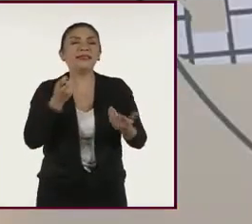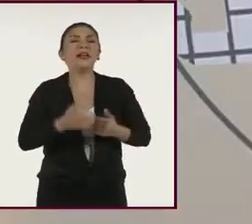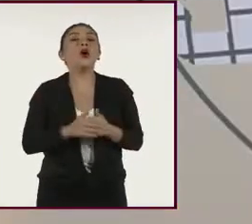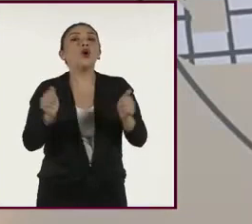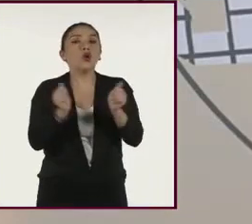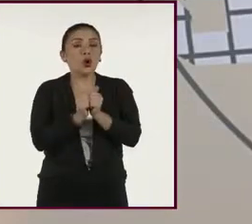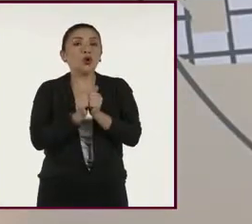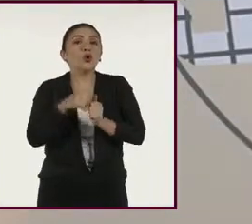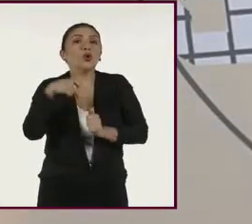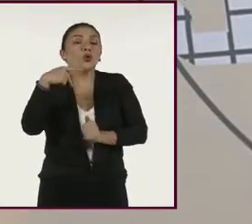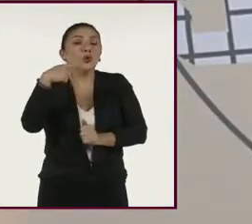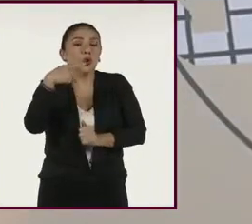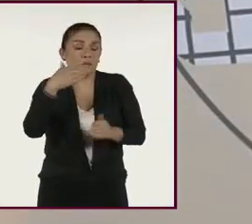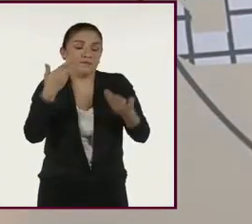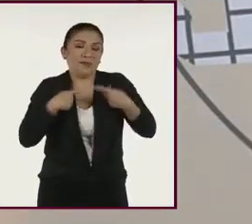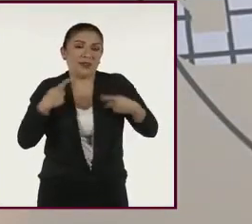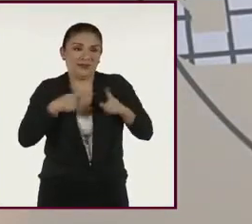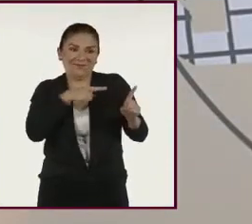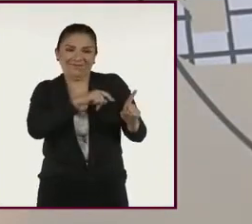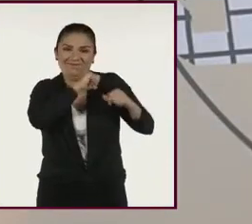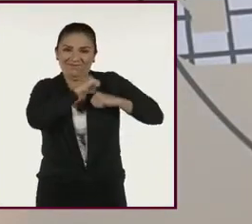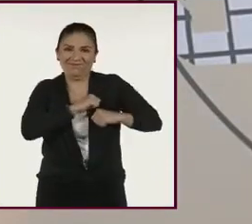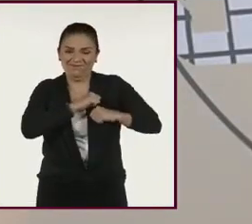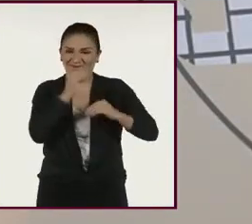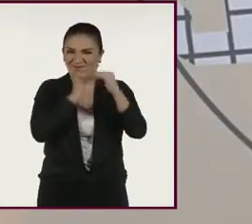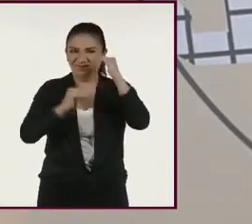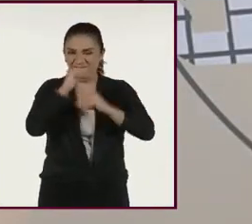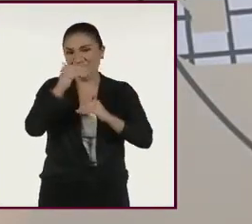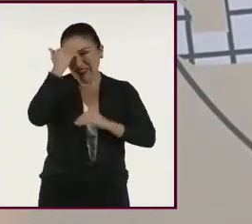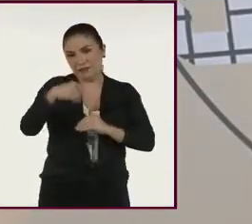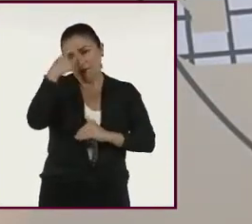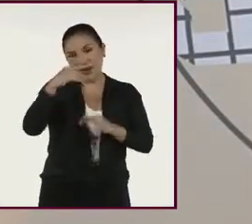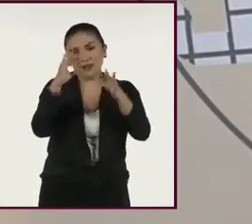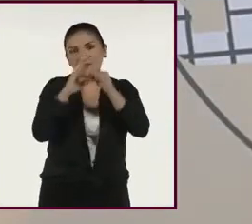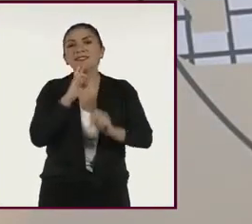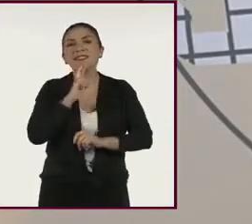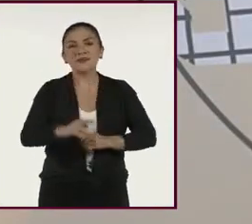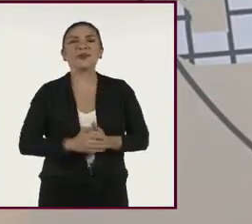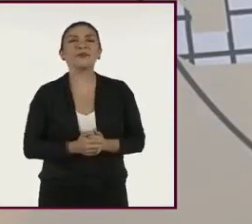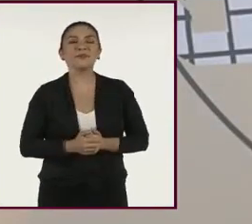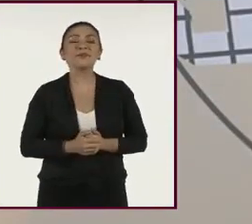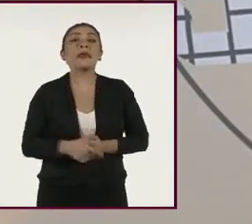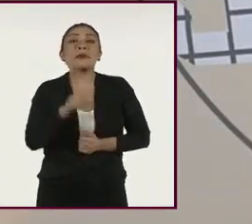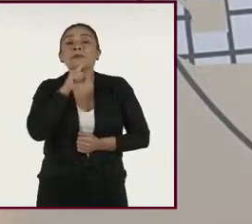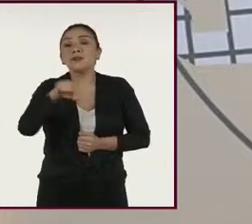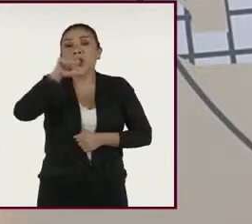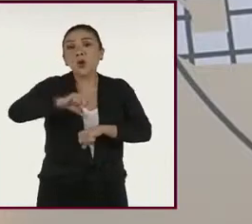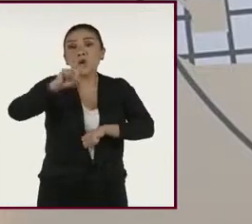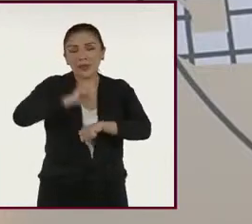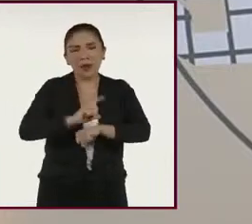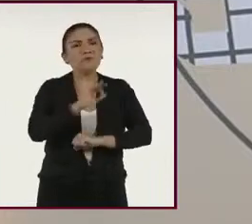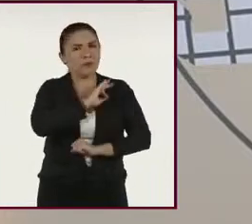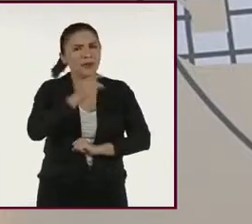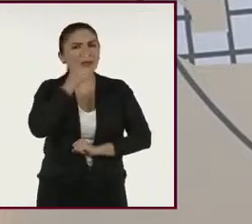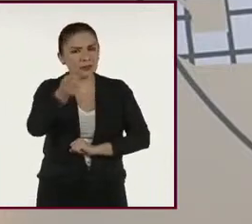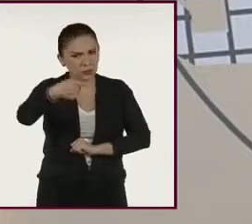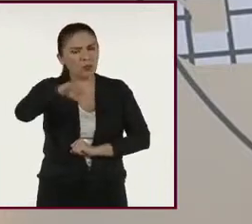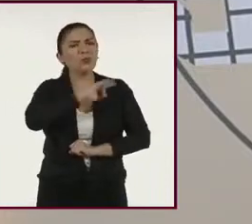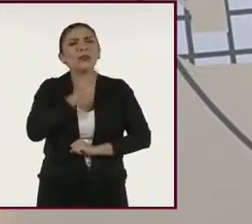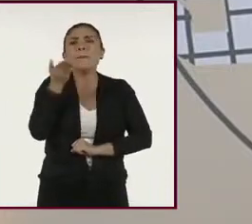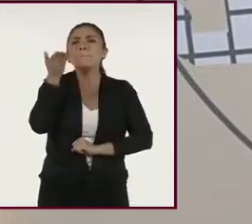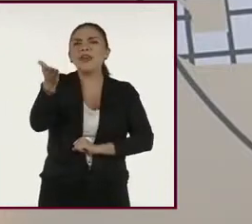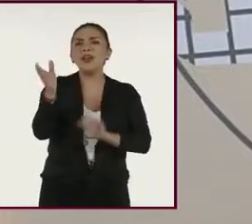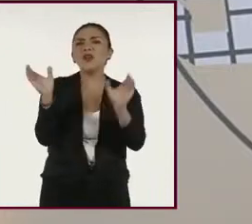con el comentario de nuestra especialista. Para este seminario, también quiero mencionarles que pueden solicitar